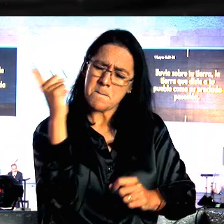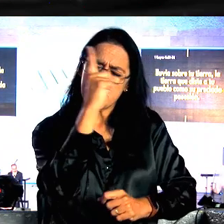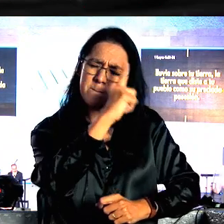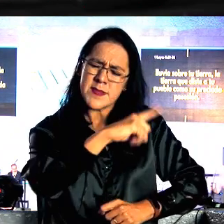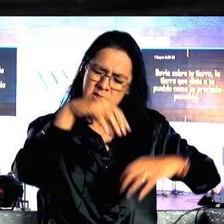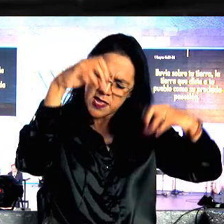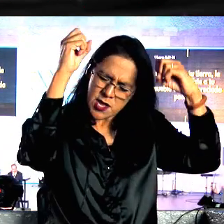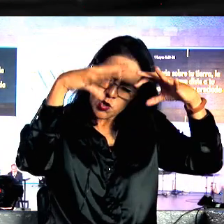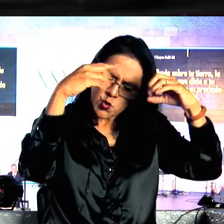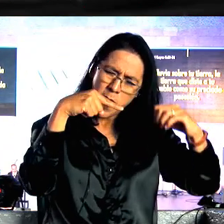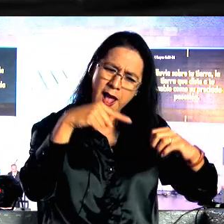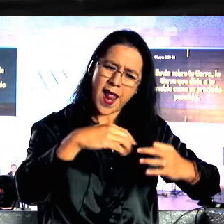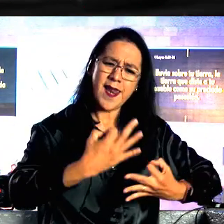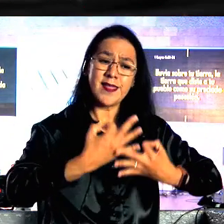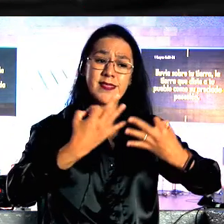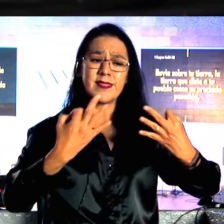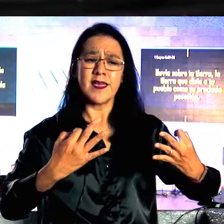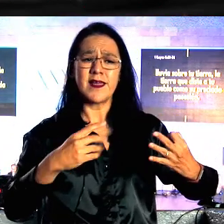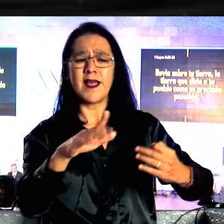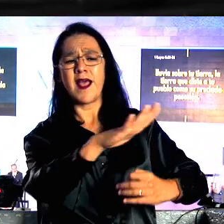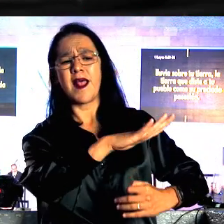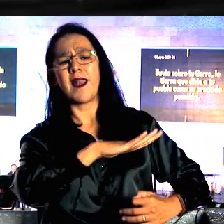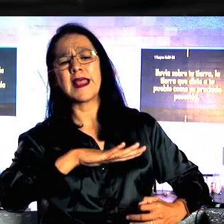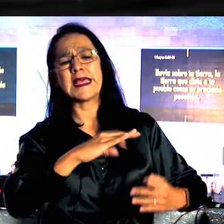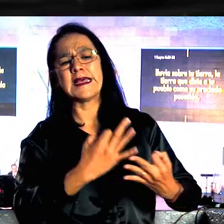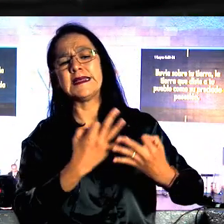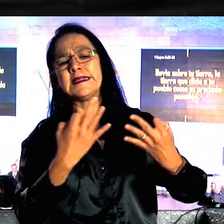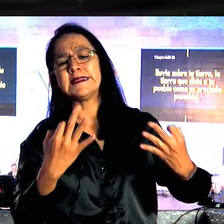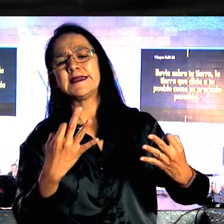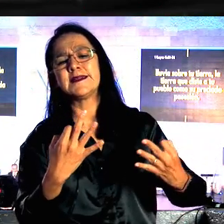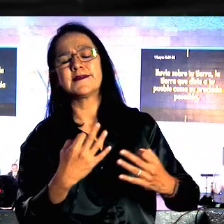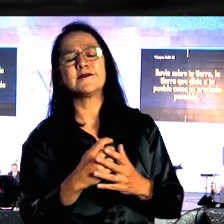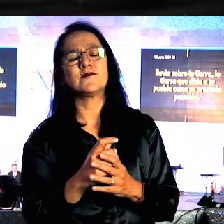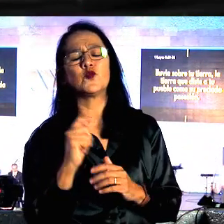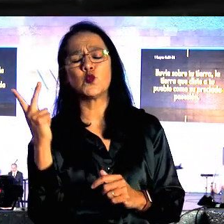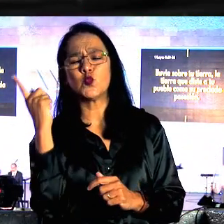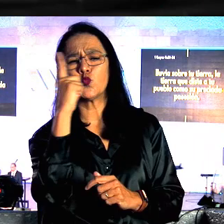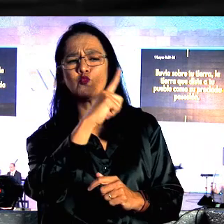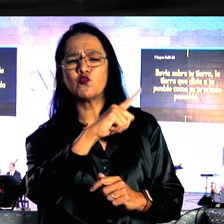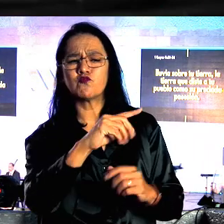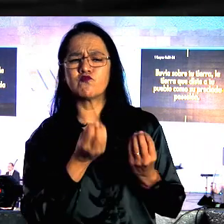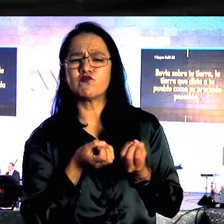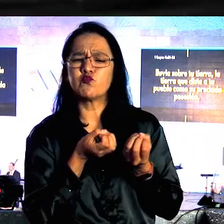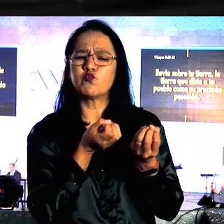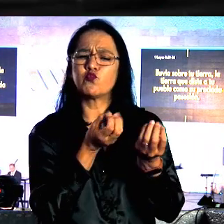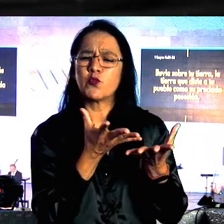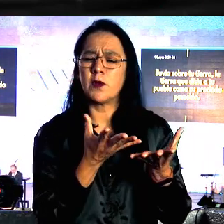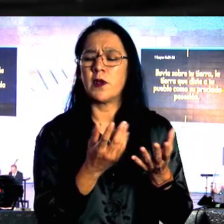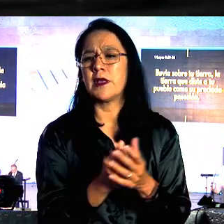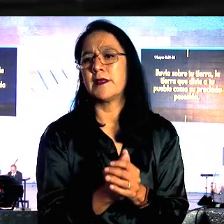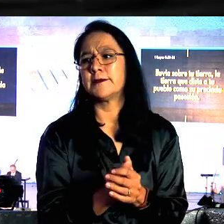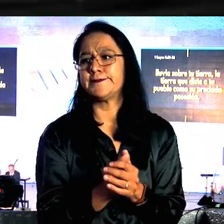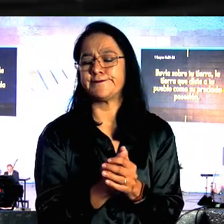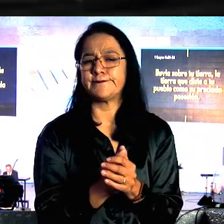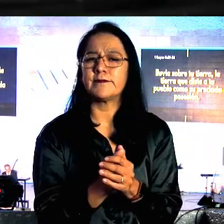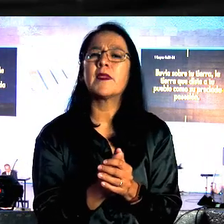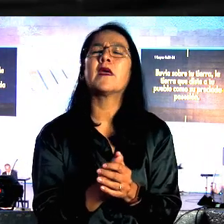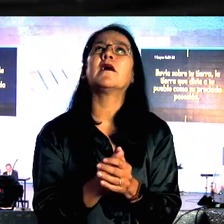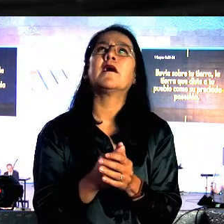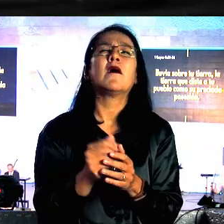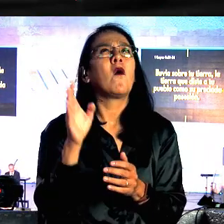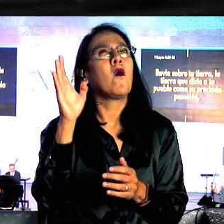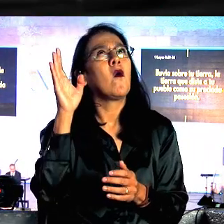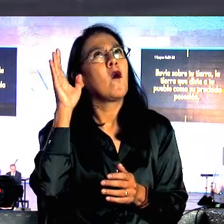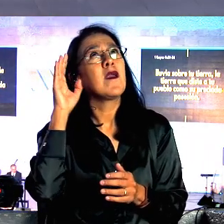tierra la tierra que diste a tu pueblo como su preciada posesión así que hoy podríamos decir oye entonces